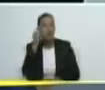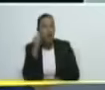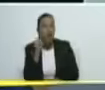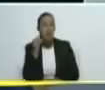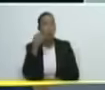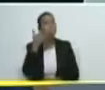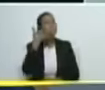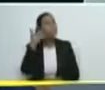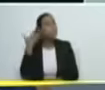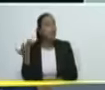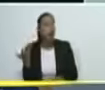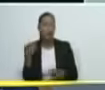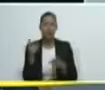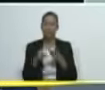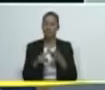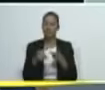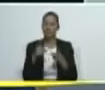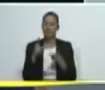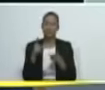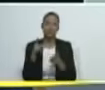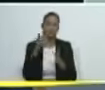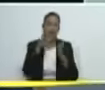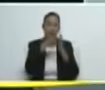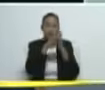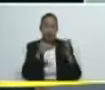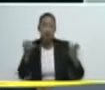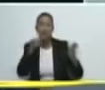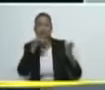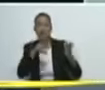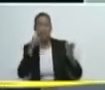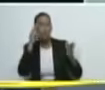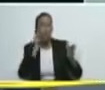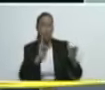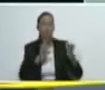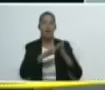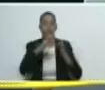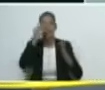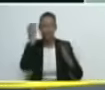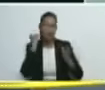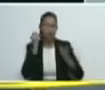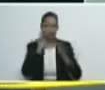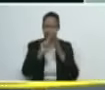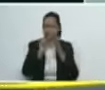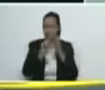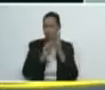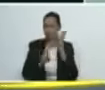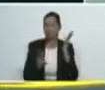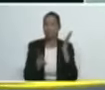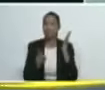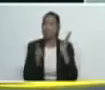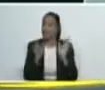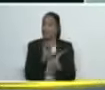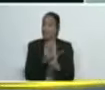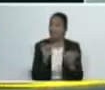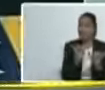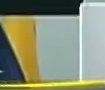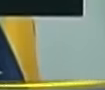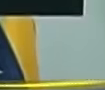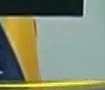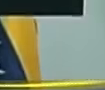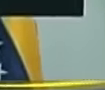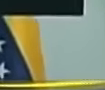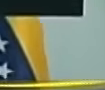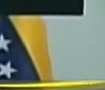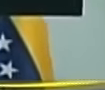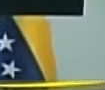bolivariano, robinsoniano, zamorano, no se ha terminado aún. Iris